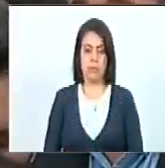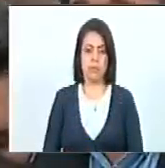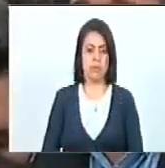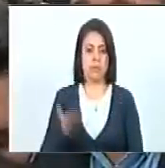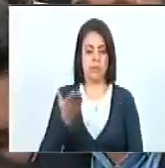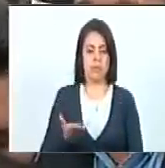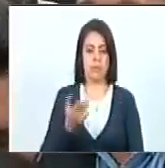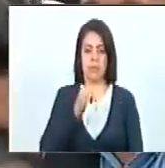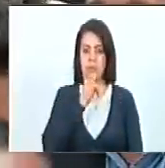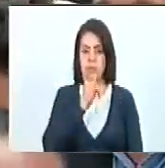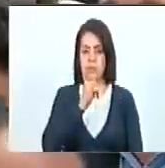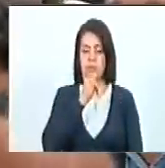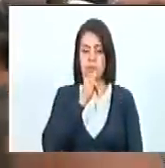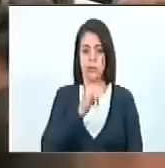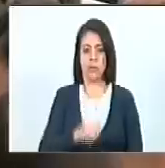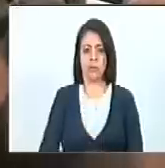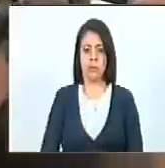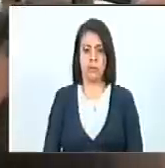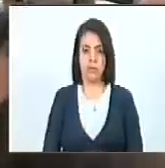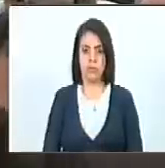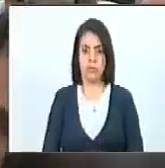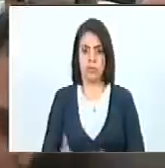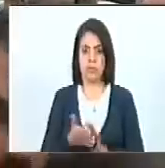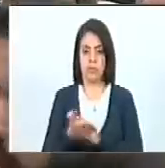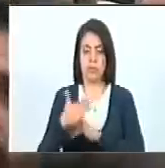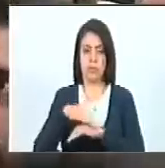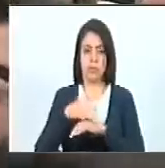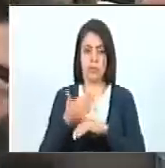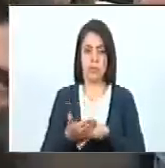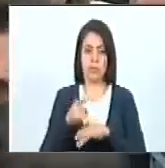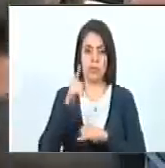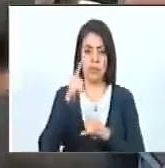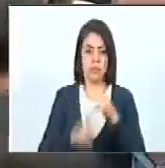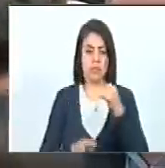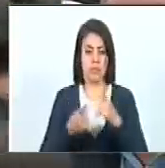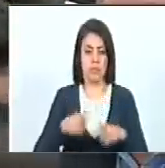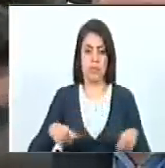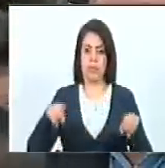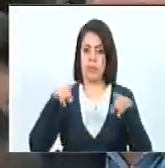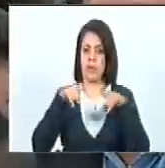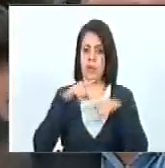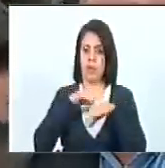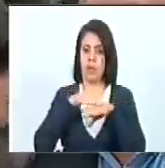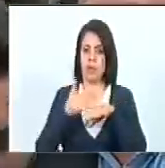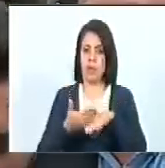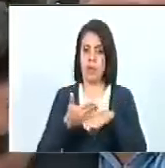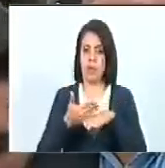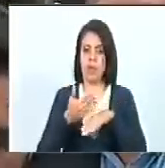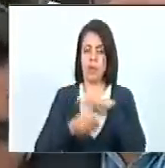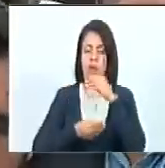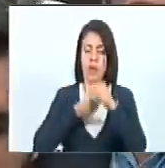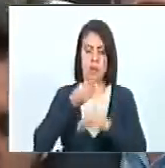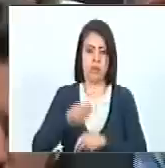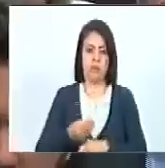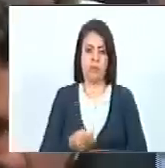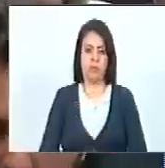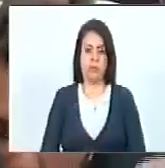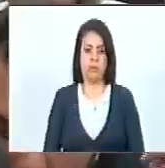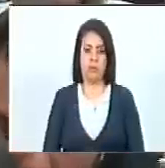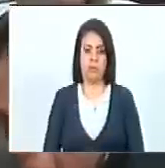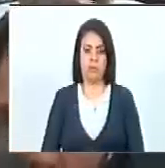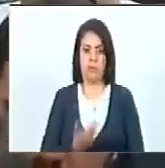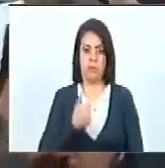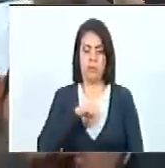dar una información con respecto a los últimos acontecimientos que vienen sucediendo en